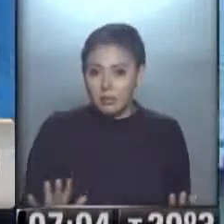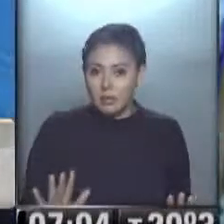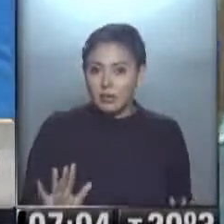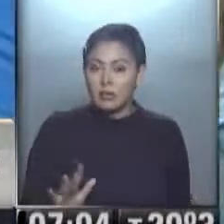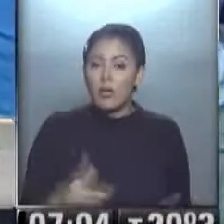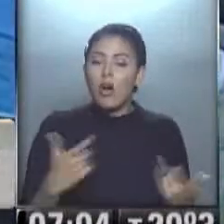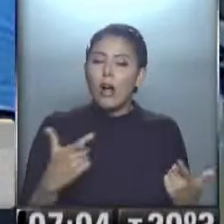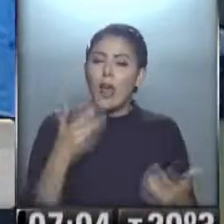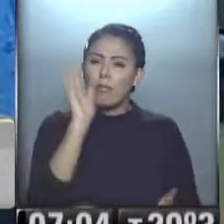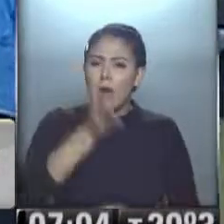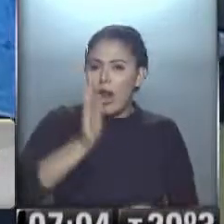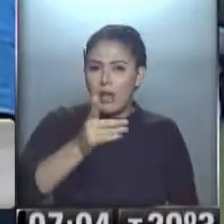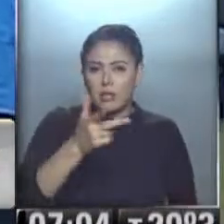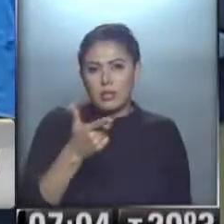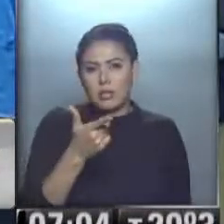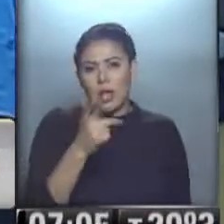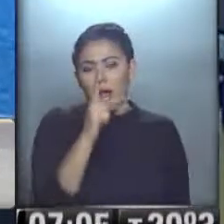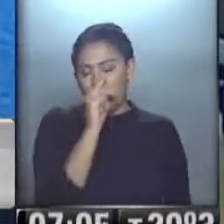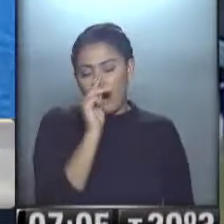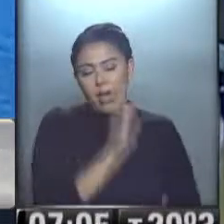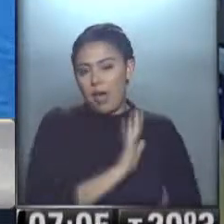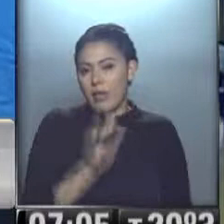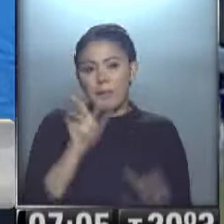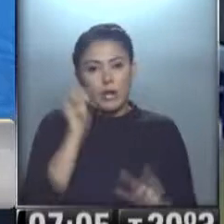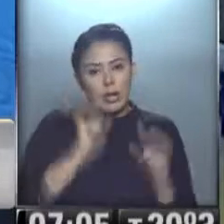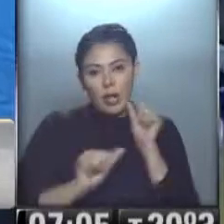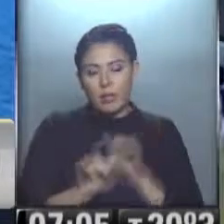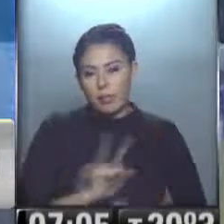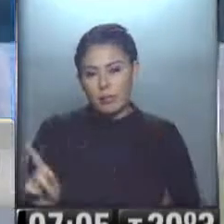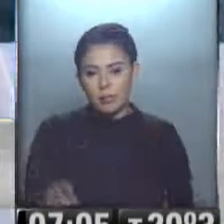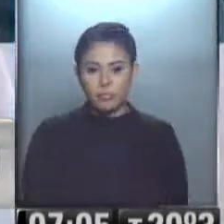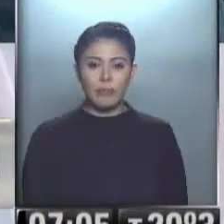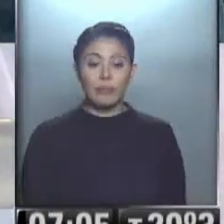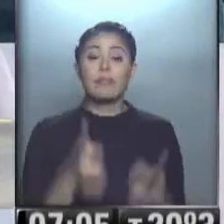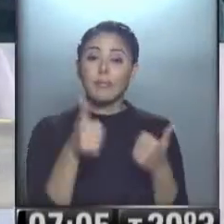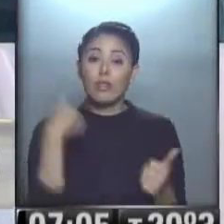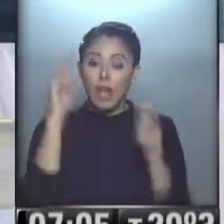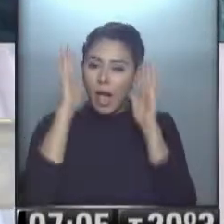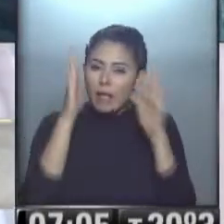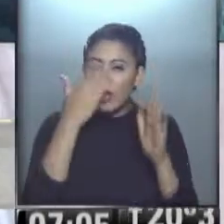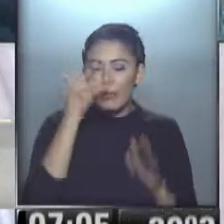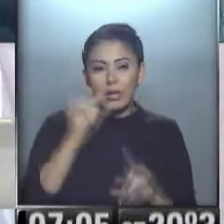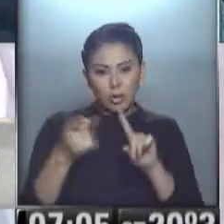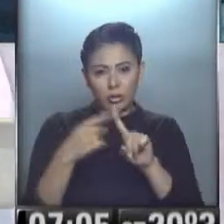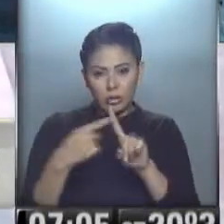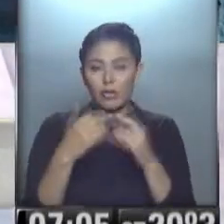haya violencia y mucho menos ningún herido como ariel estamos atentos y volvemos en minutos a villa crespo